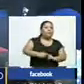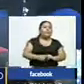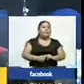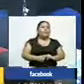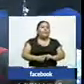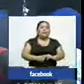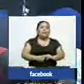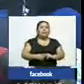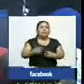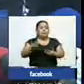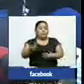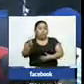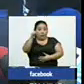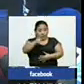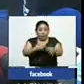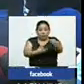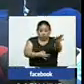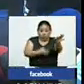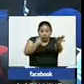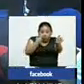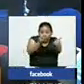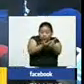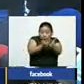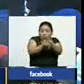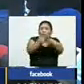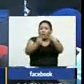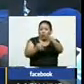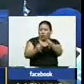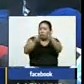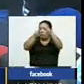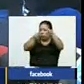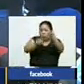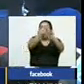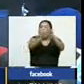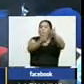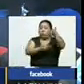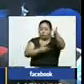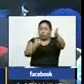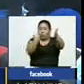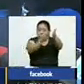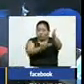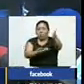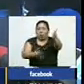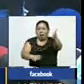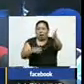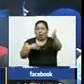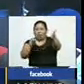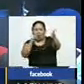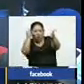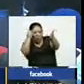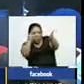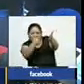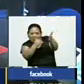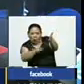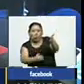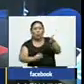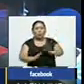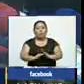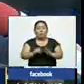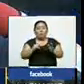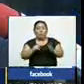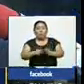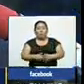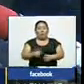Aquí están las evidencias legales, formales y contables que desvirtúan el cometimiento de cualquier hecho